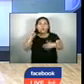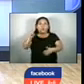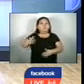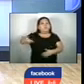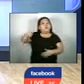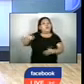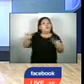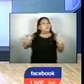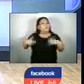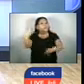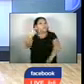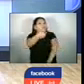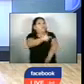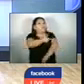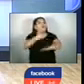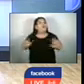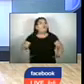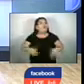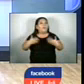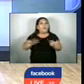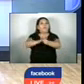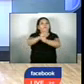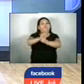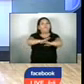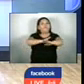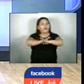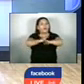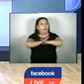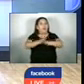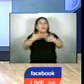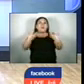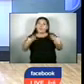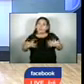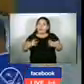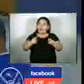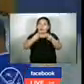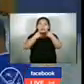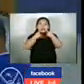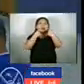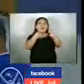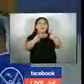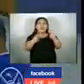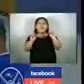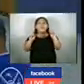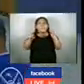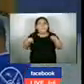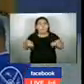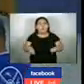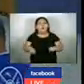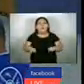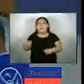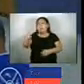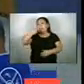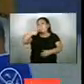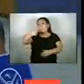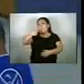la vacunación contra el COVID-19 en nuestro país, anunció el uso del